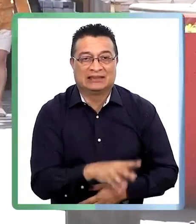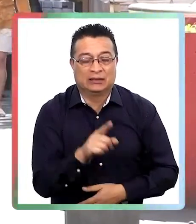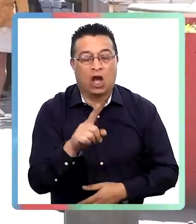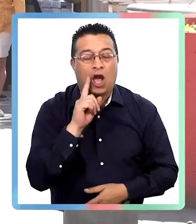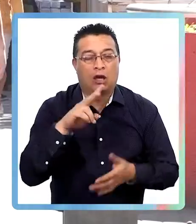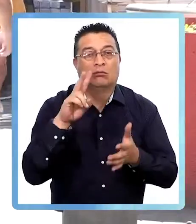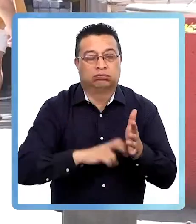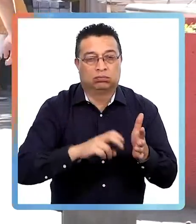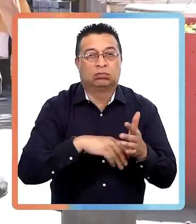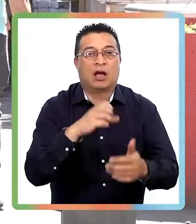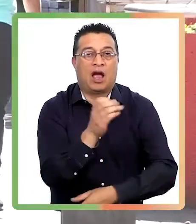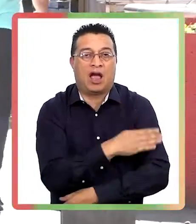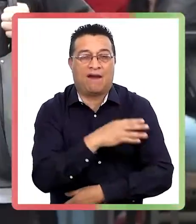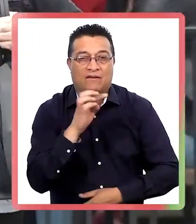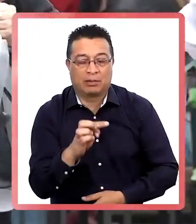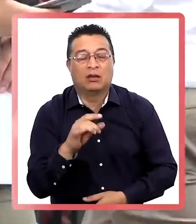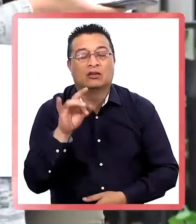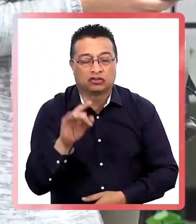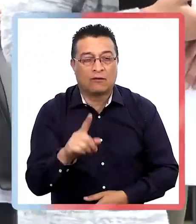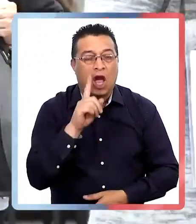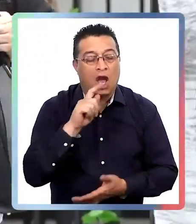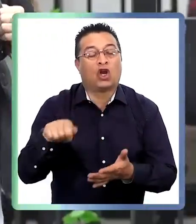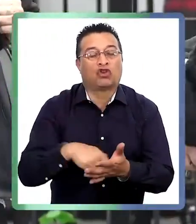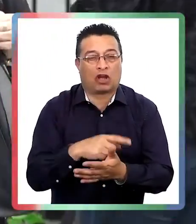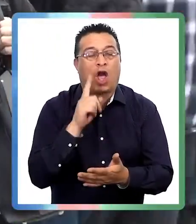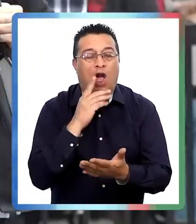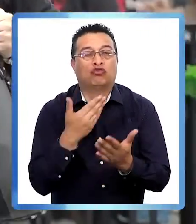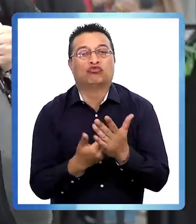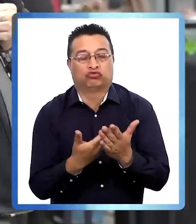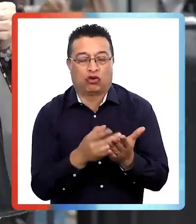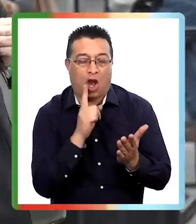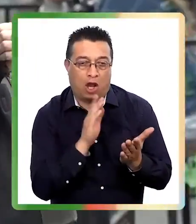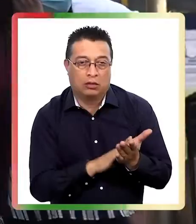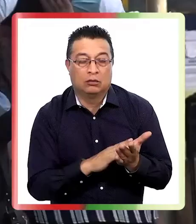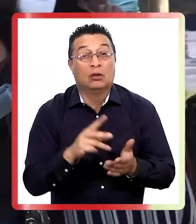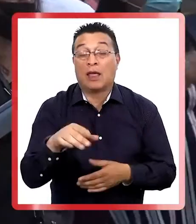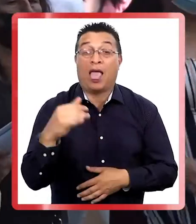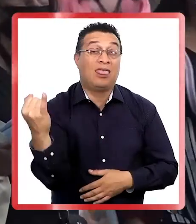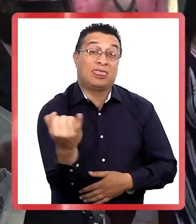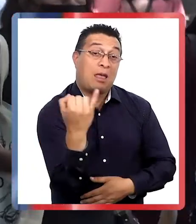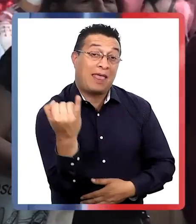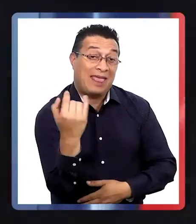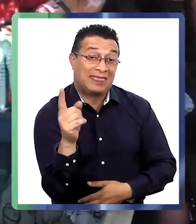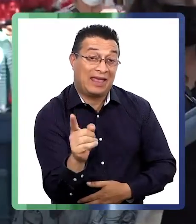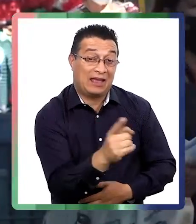la cifra que cotizan hoy día en las AFP y por consiguiente sabemos que hay contratos de trabajo detrás, ¿no? La